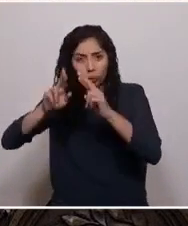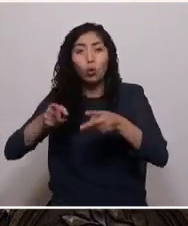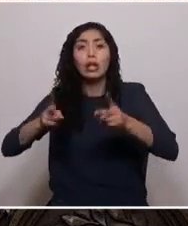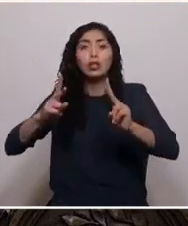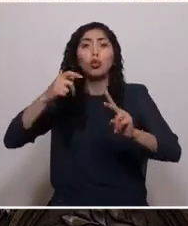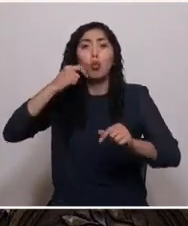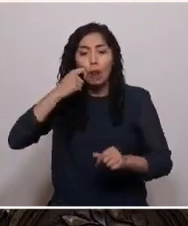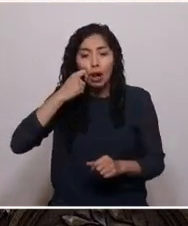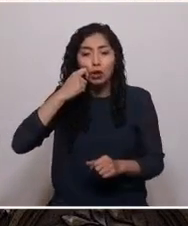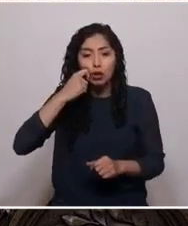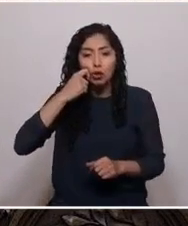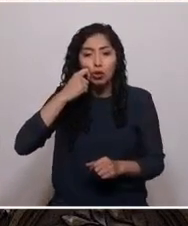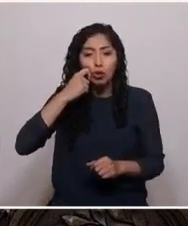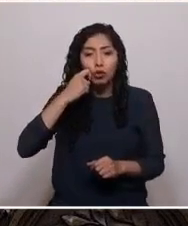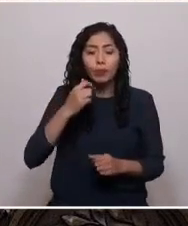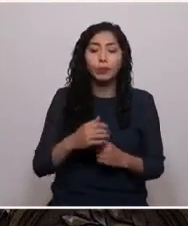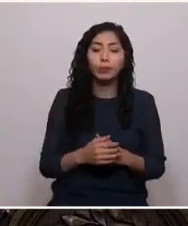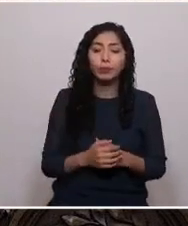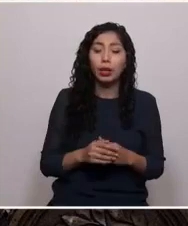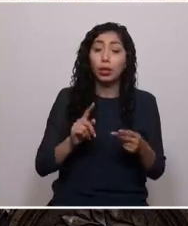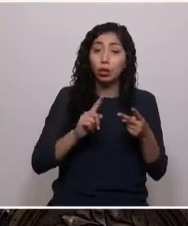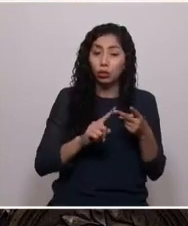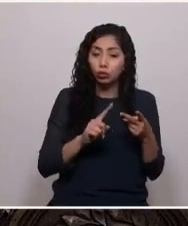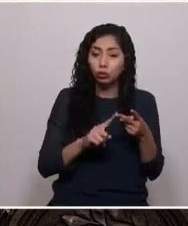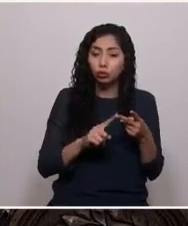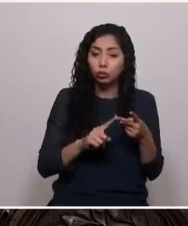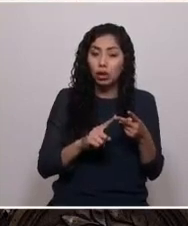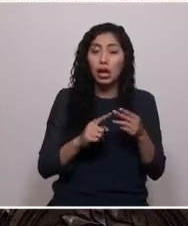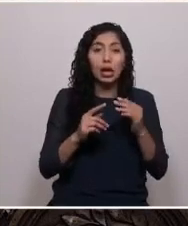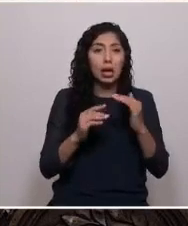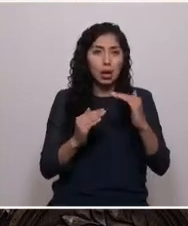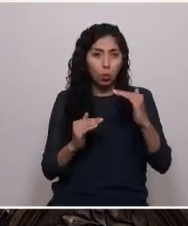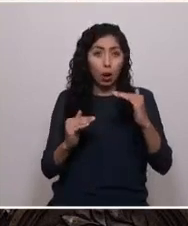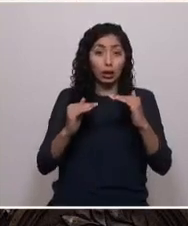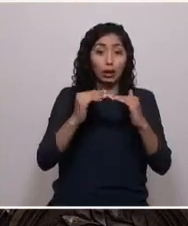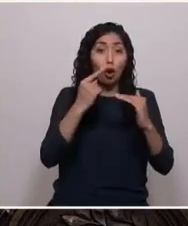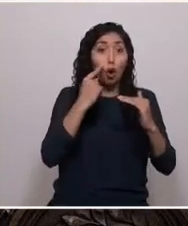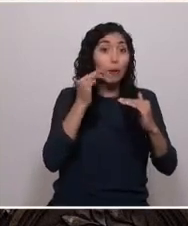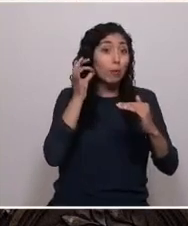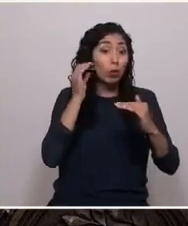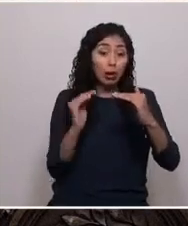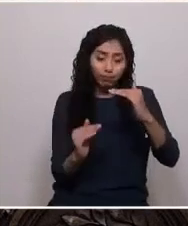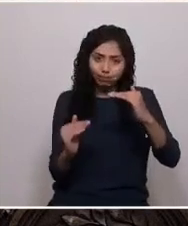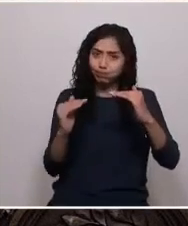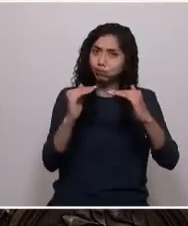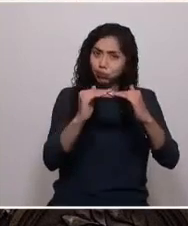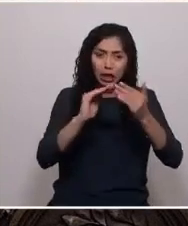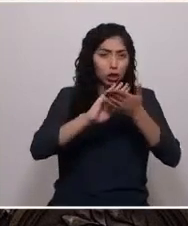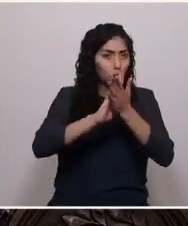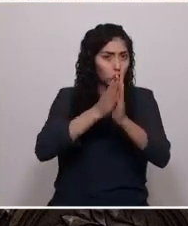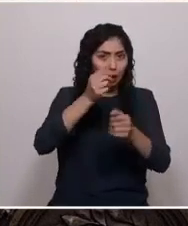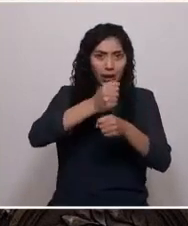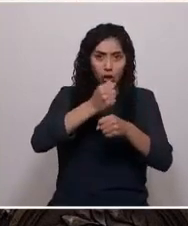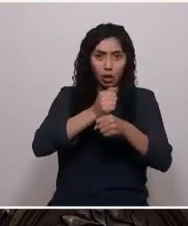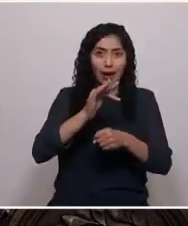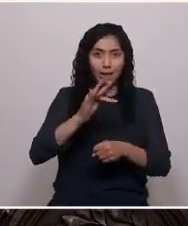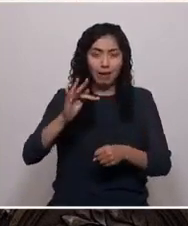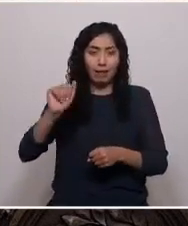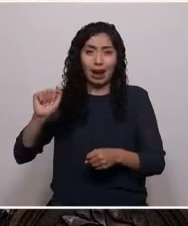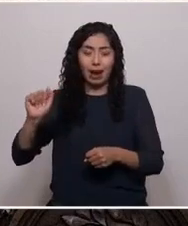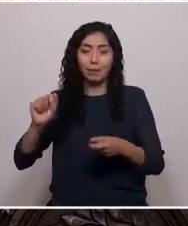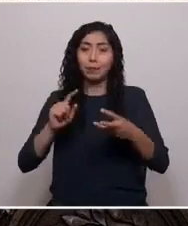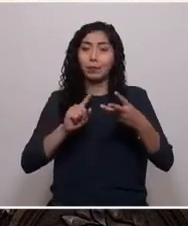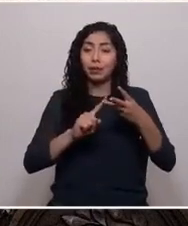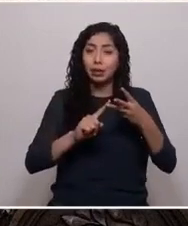la vida privada de sus integrantes. 2. Igualdad entre hombres y mujeres en todos los grados. 3. Sujeción plena a